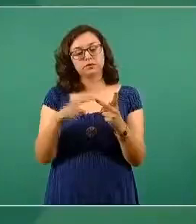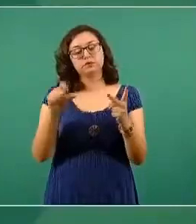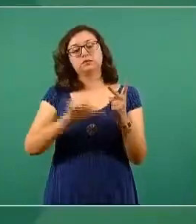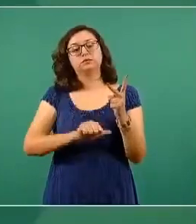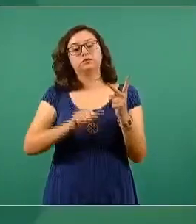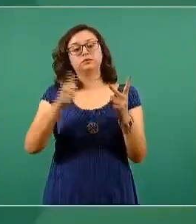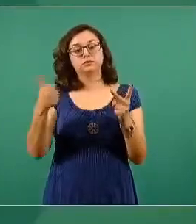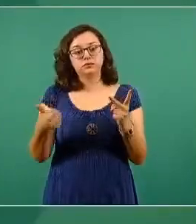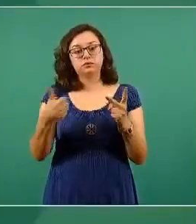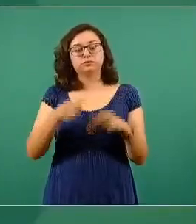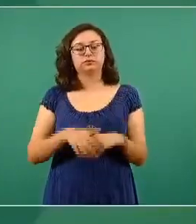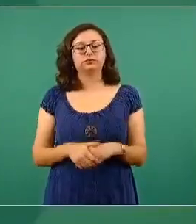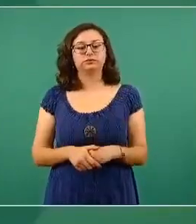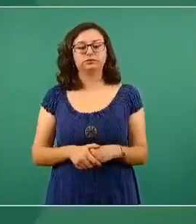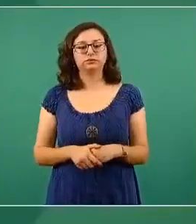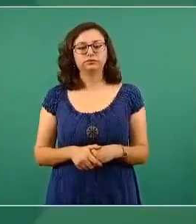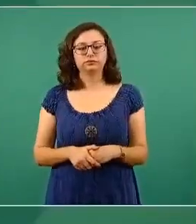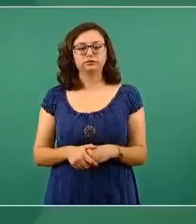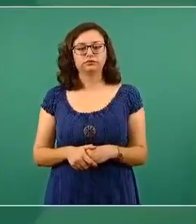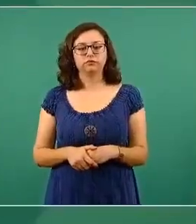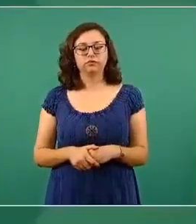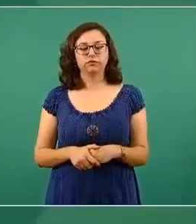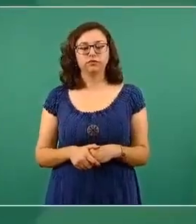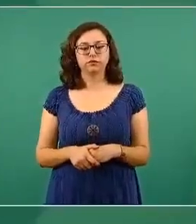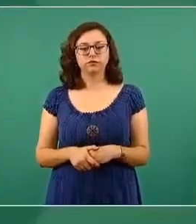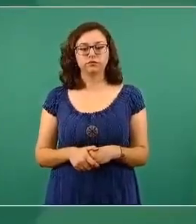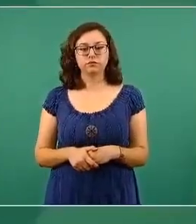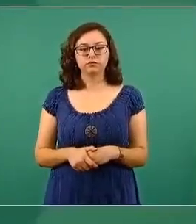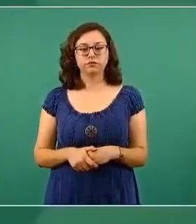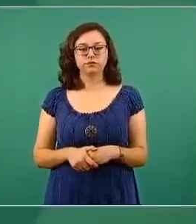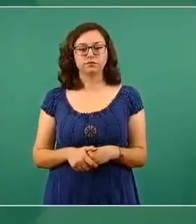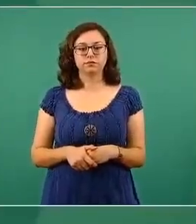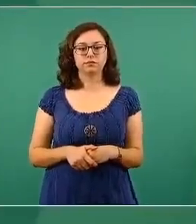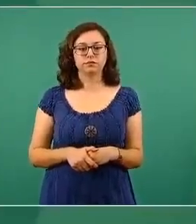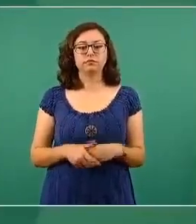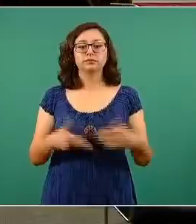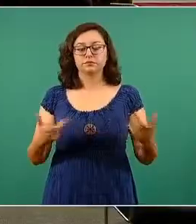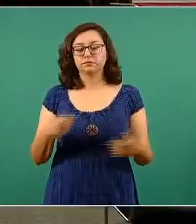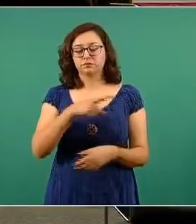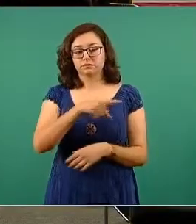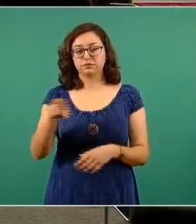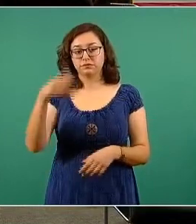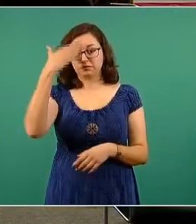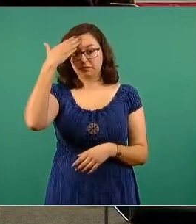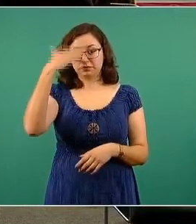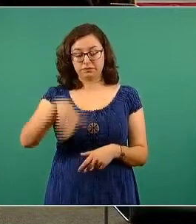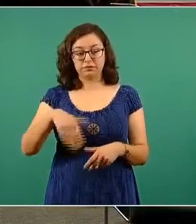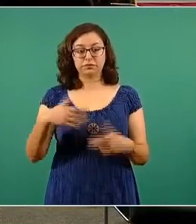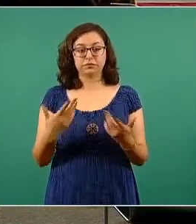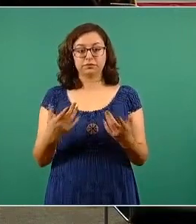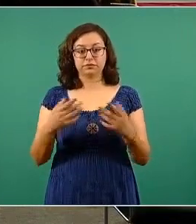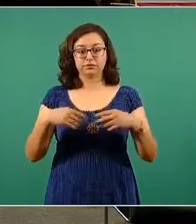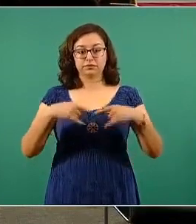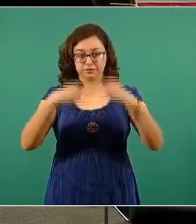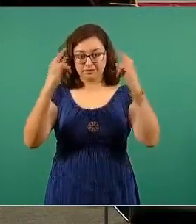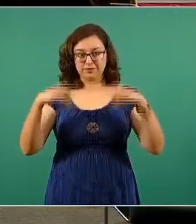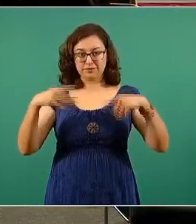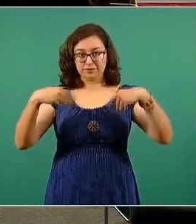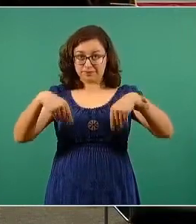saben, los lugares donde se ponen las urnas para la emisión del voto, tanto